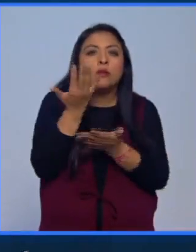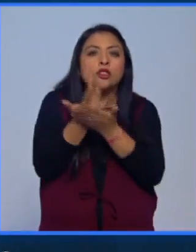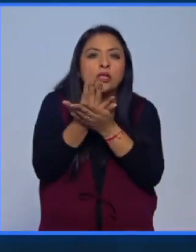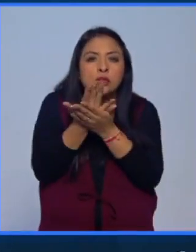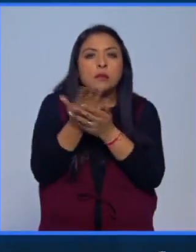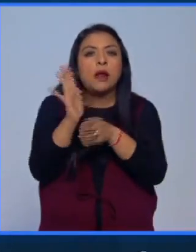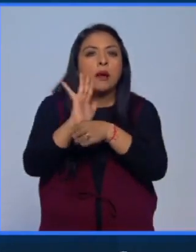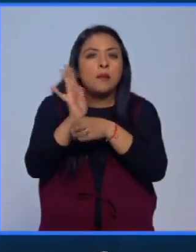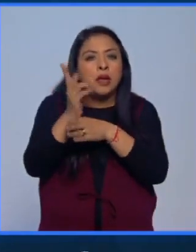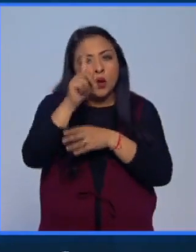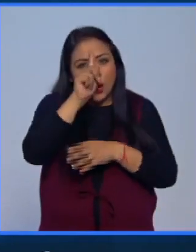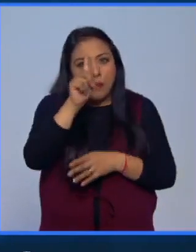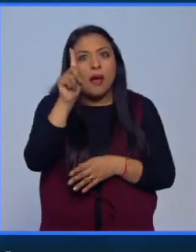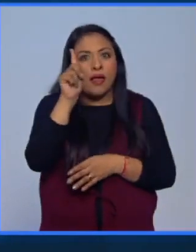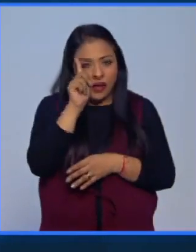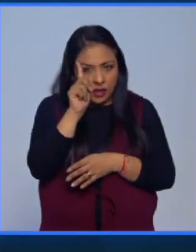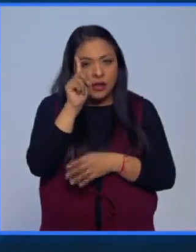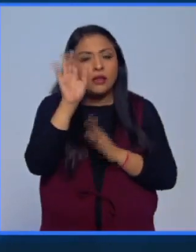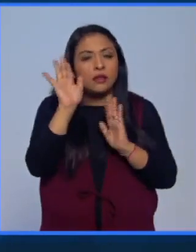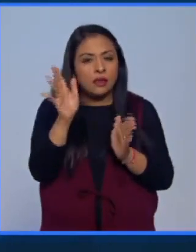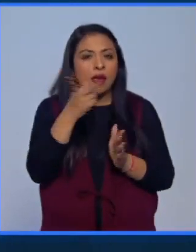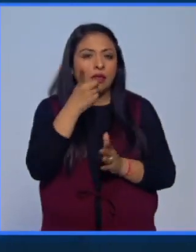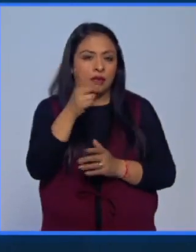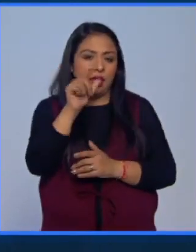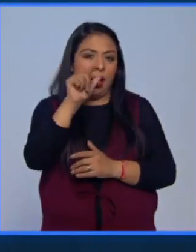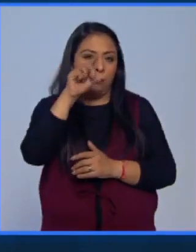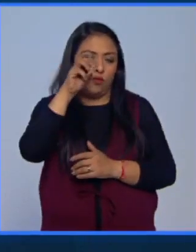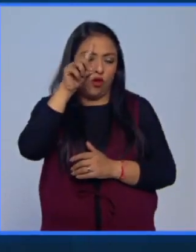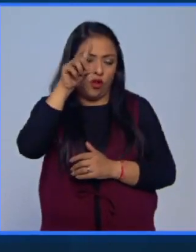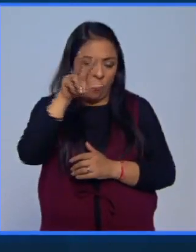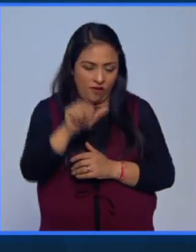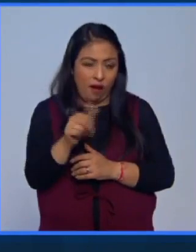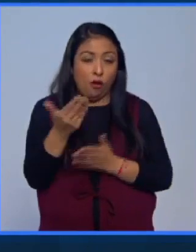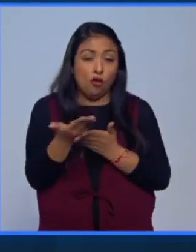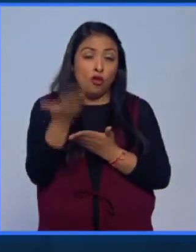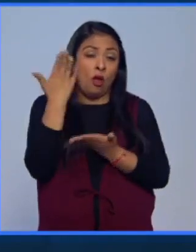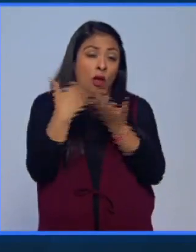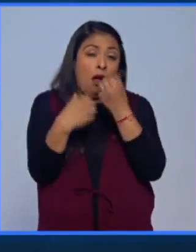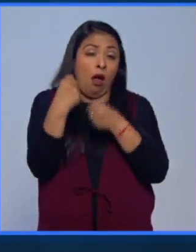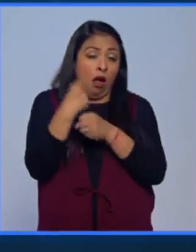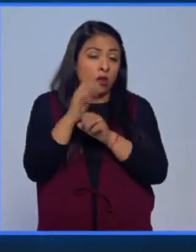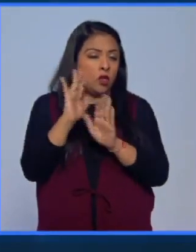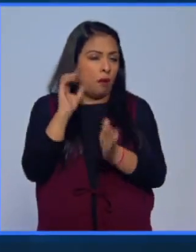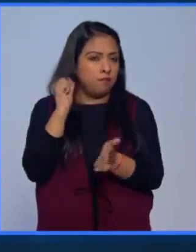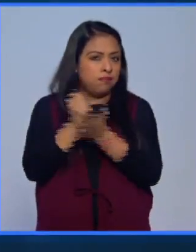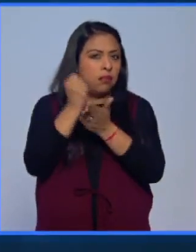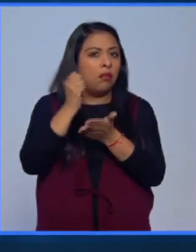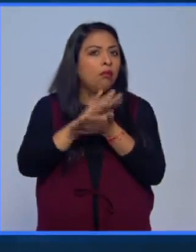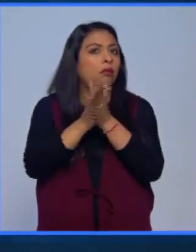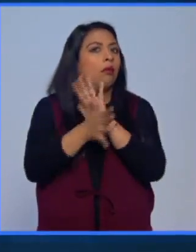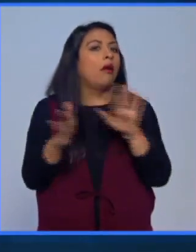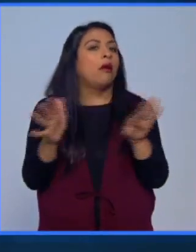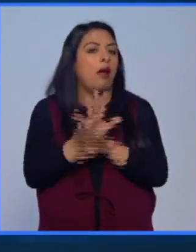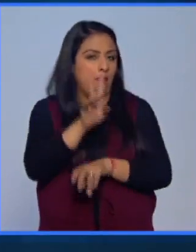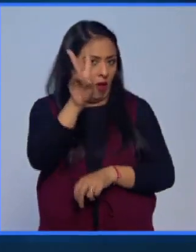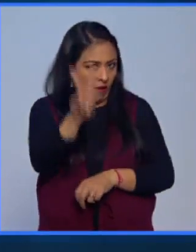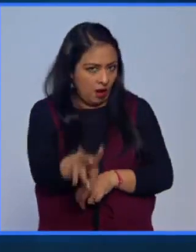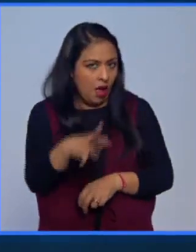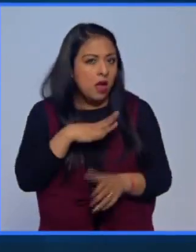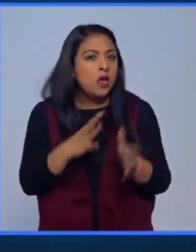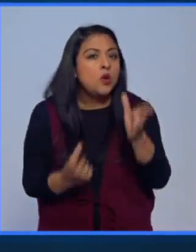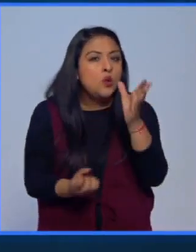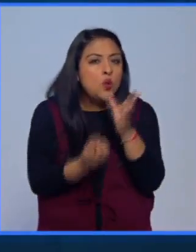Madrid, expectativa que ya marcó el señor Almodóvar hace demasiados años y que realmente ha cambiado, ¿no? Hay un